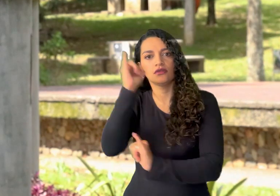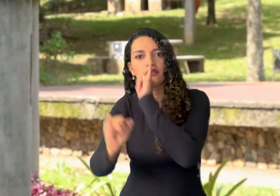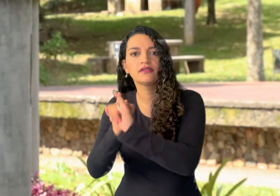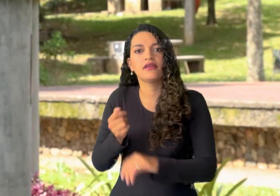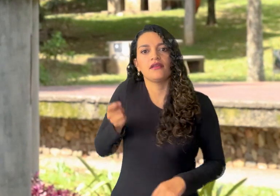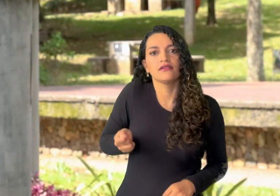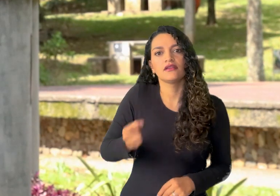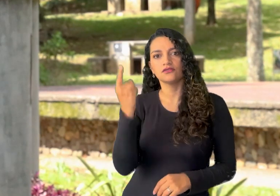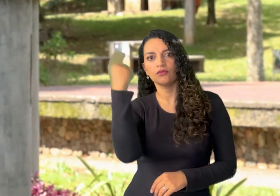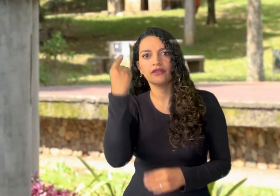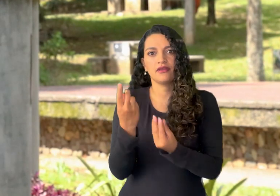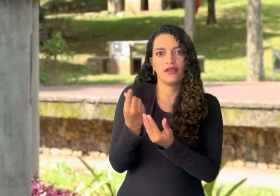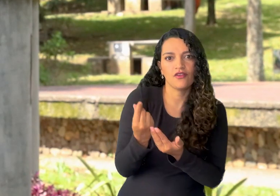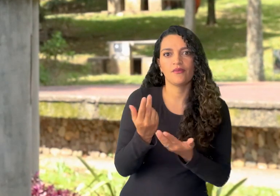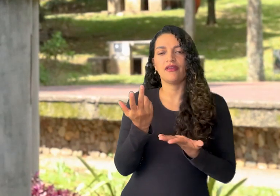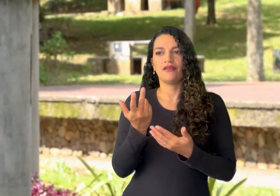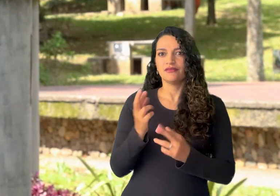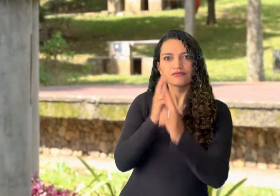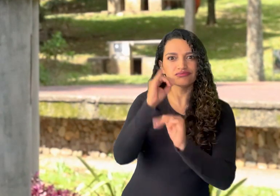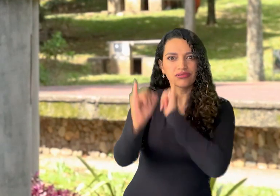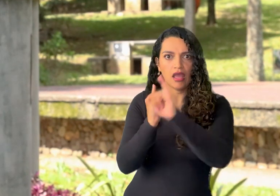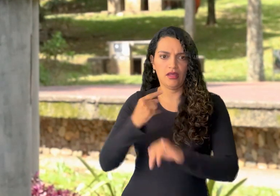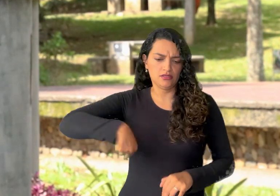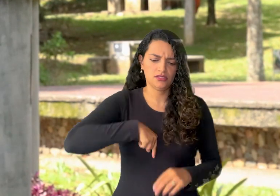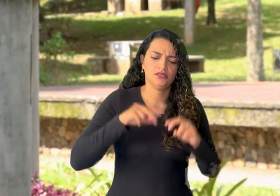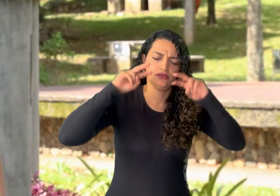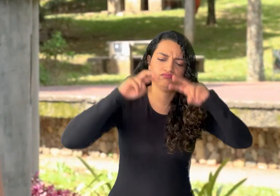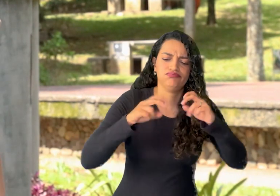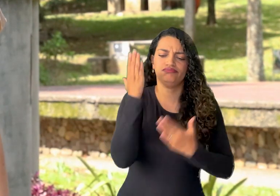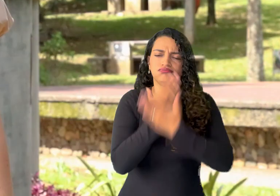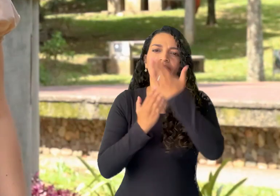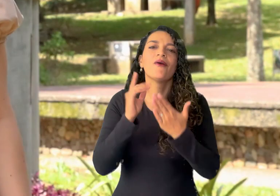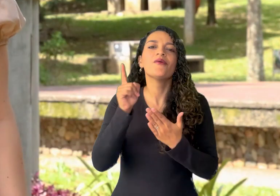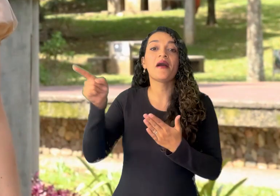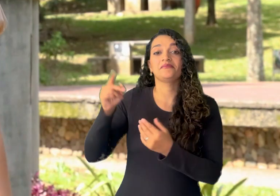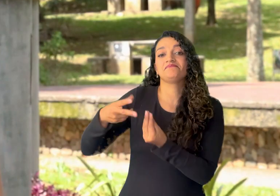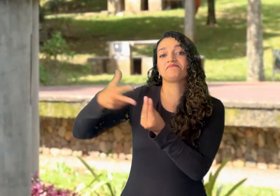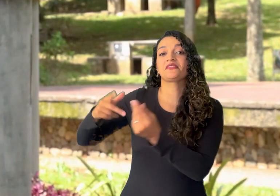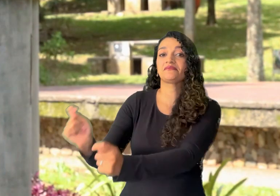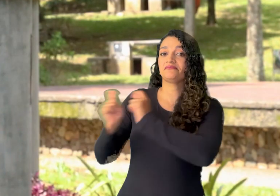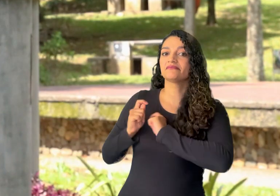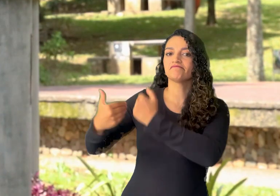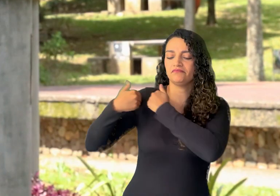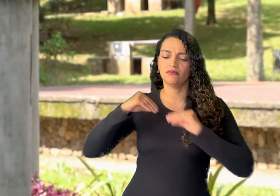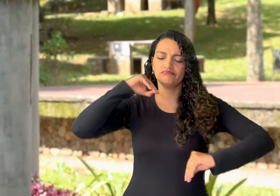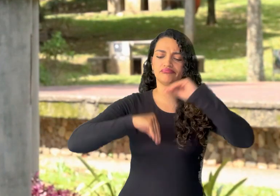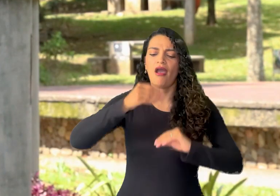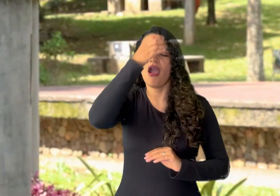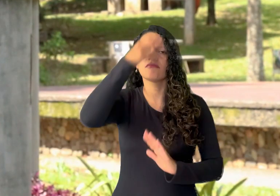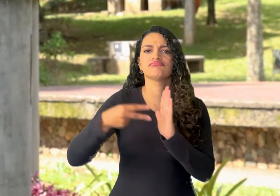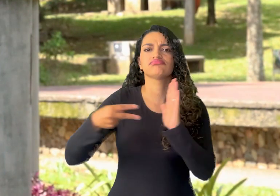Internacionales, Derecho, Economía, Política y Relaciones Internacionales realizó, por solicitud de la Corte Constitucional, un concepto